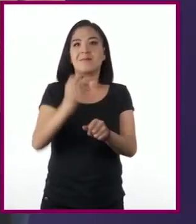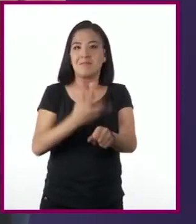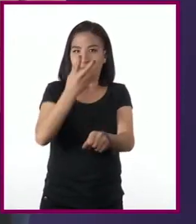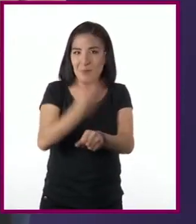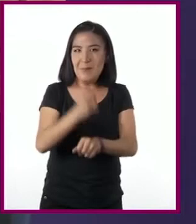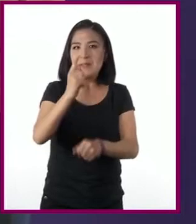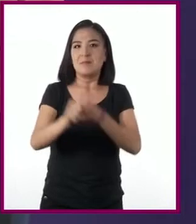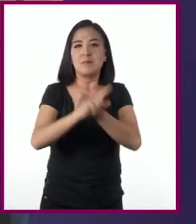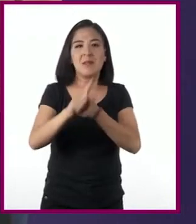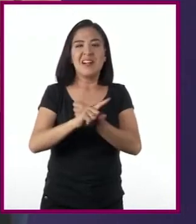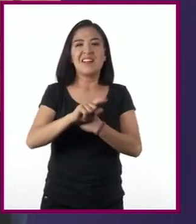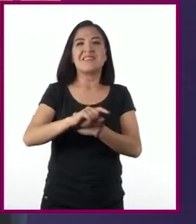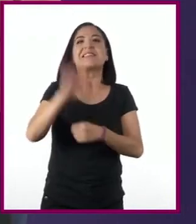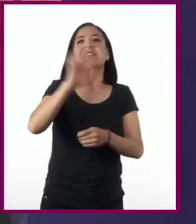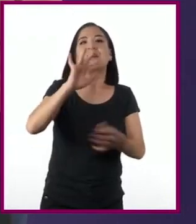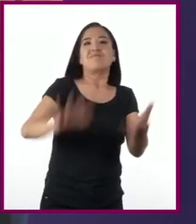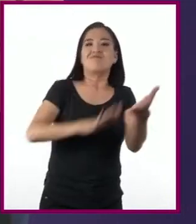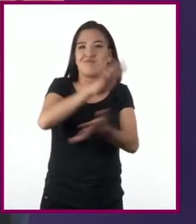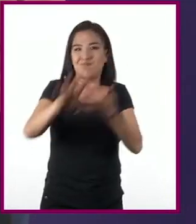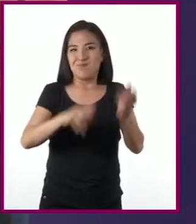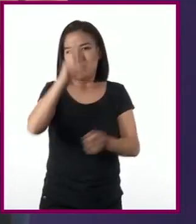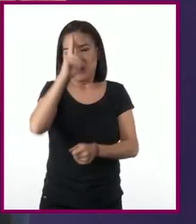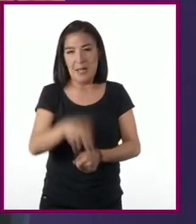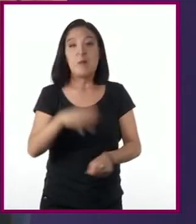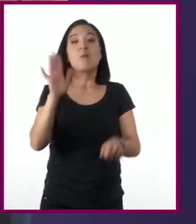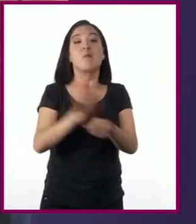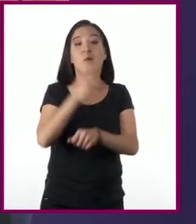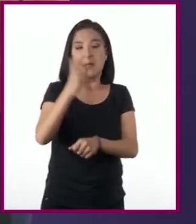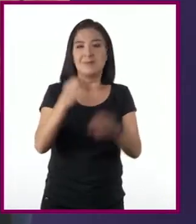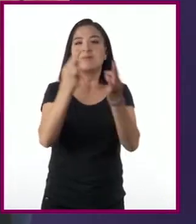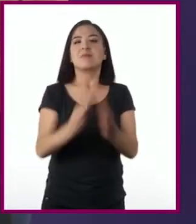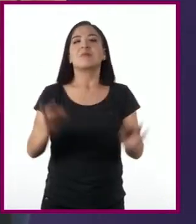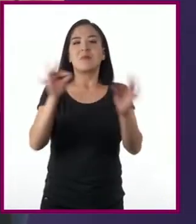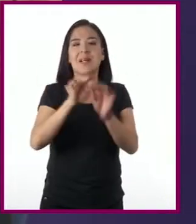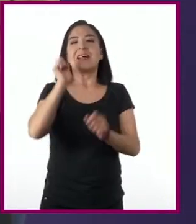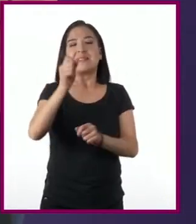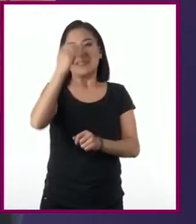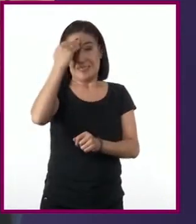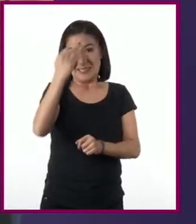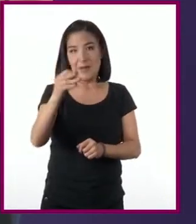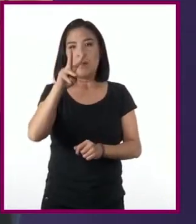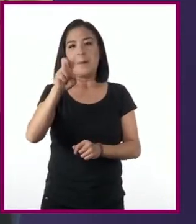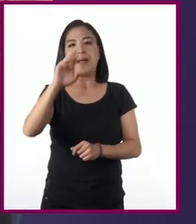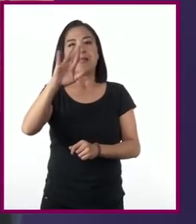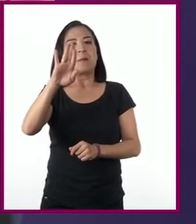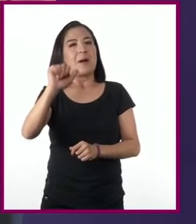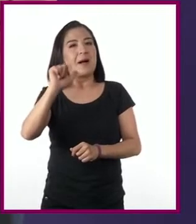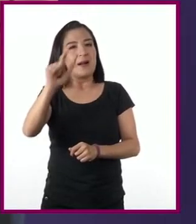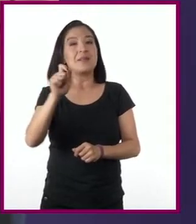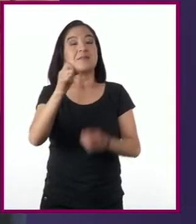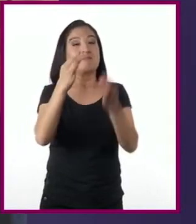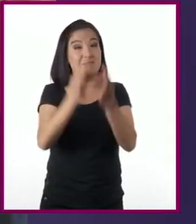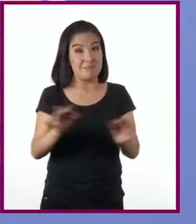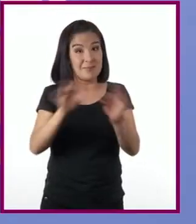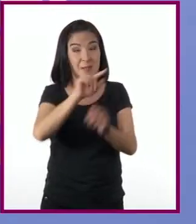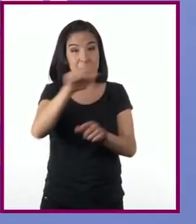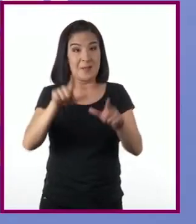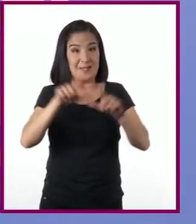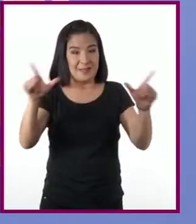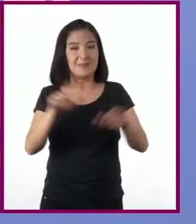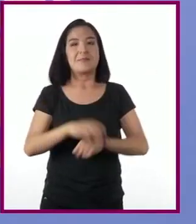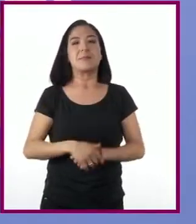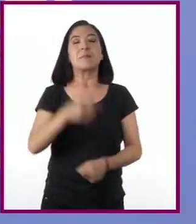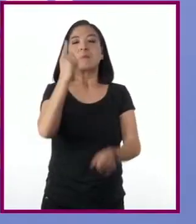situación, crearemos un caos mayor. Por eso es muy importante los tiempos verbales en un reglamento. ¿Están listos?